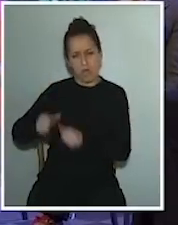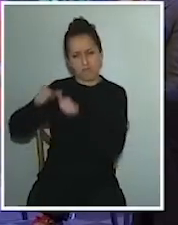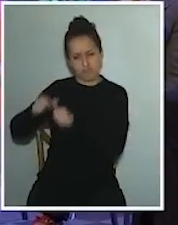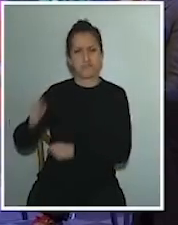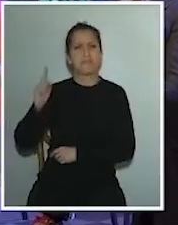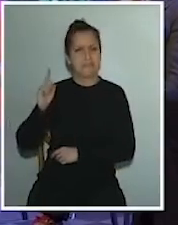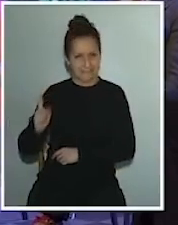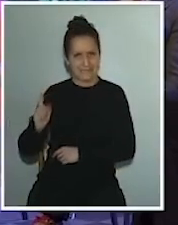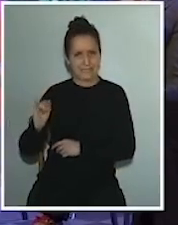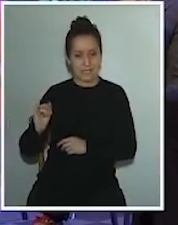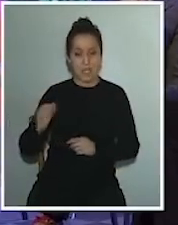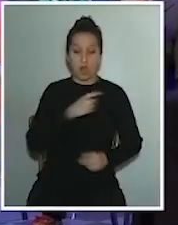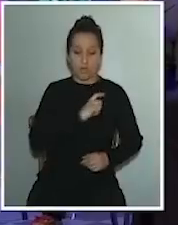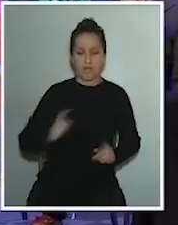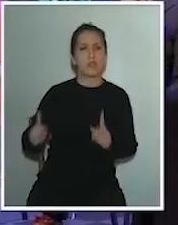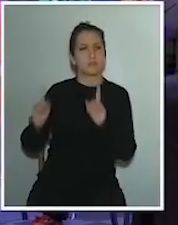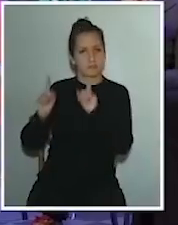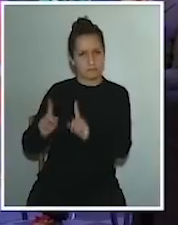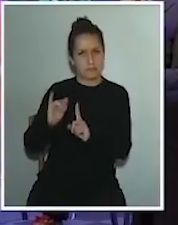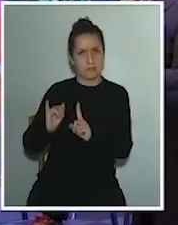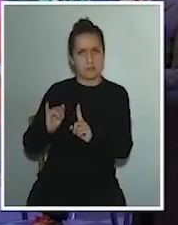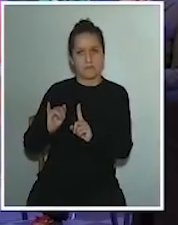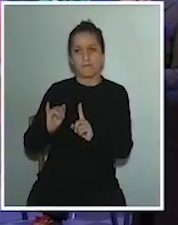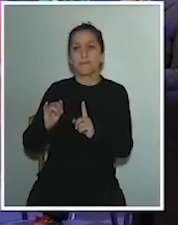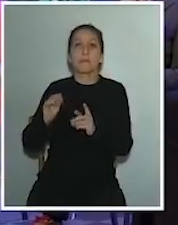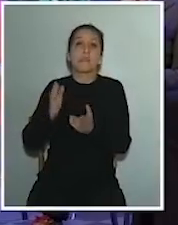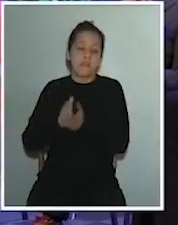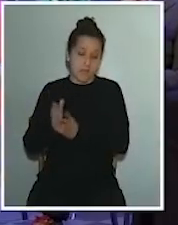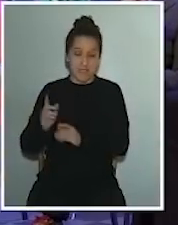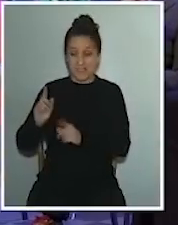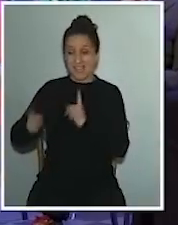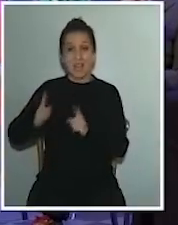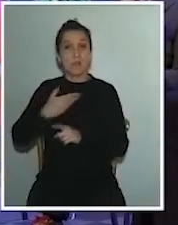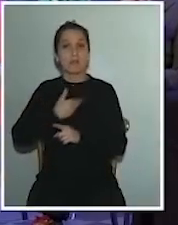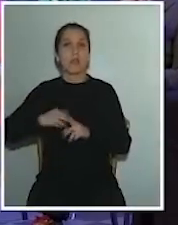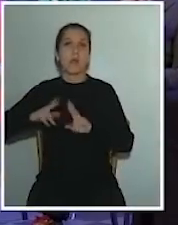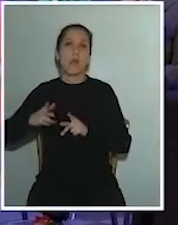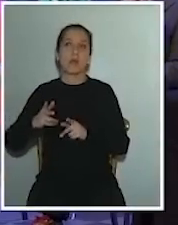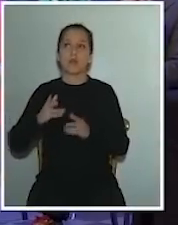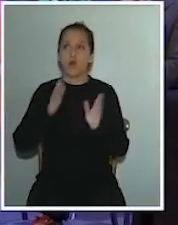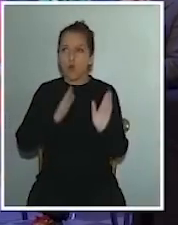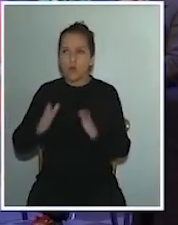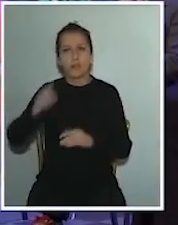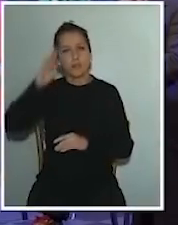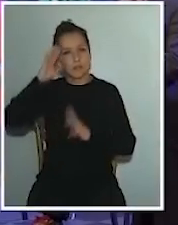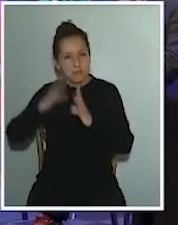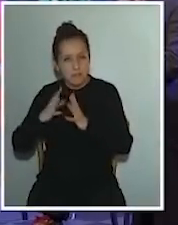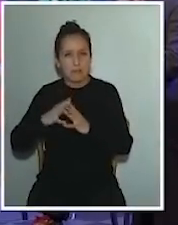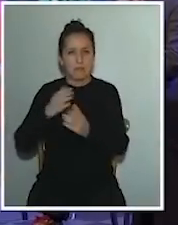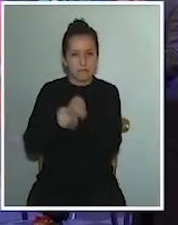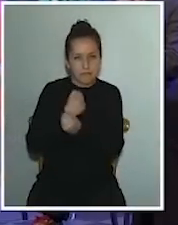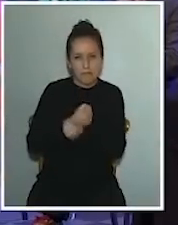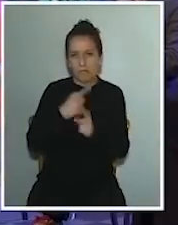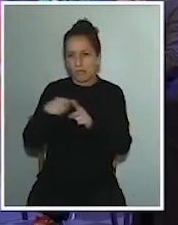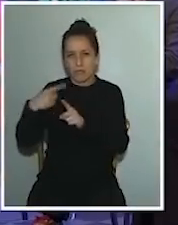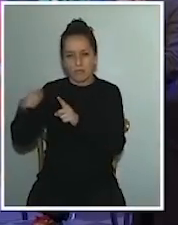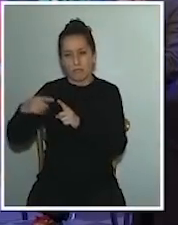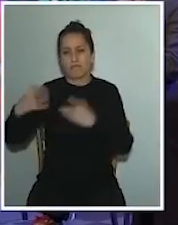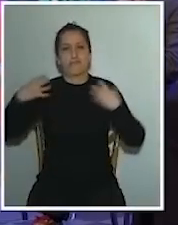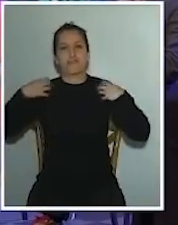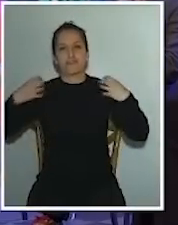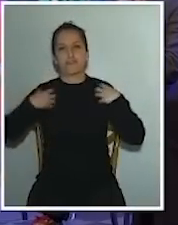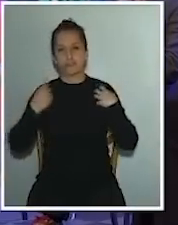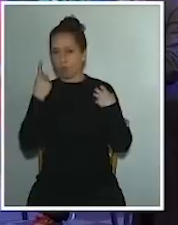hay ciertas atribuciones que a mi juicio tienen que quedar en el poder central todo lo que es el orden público la fuerza pública a mi juicio tiene que tener